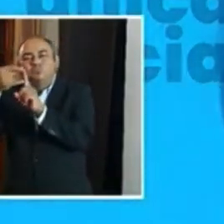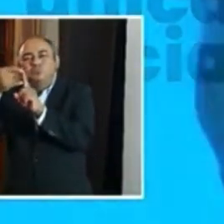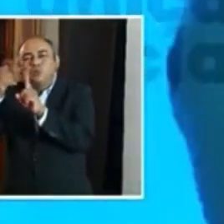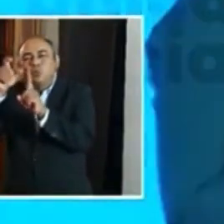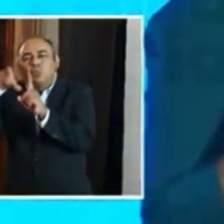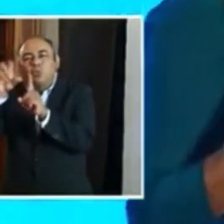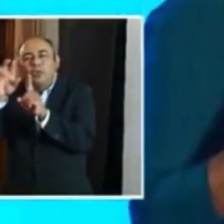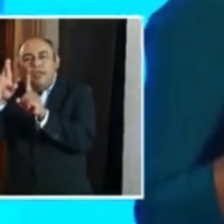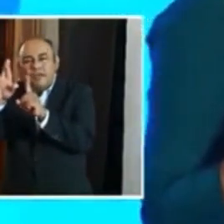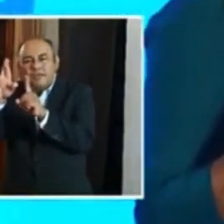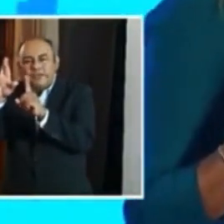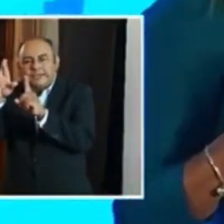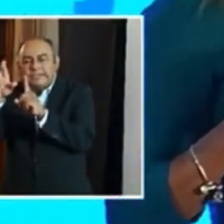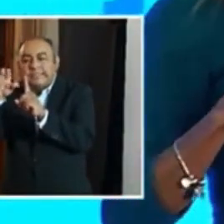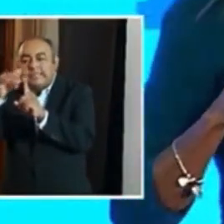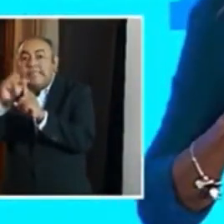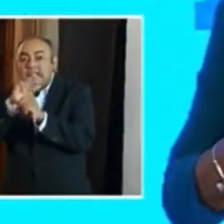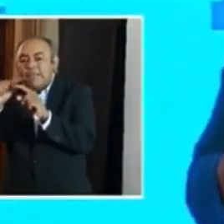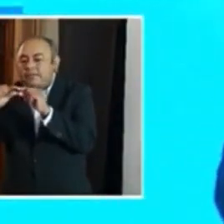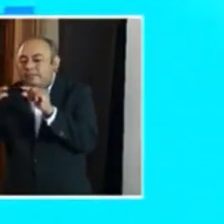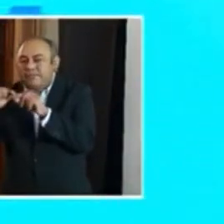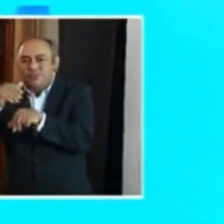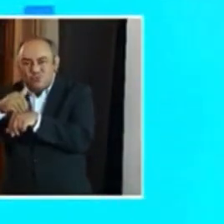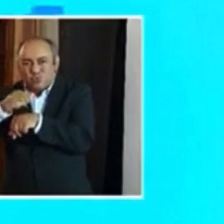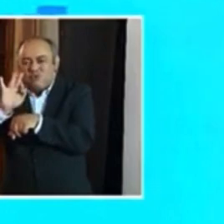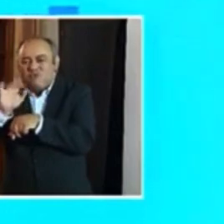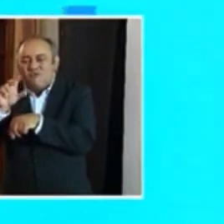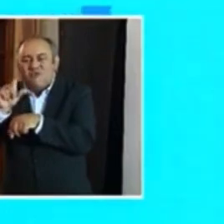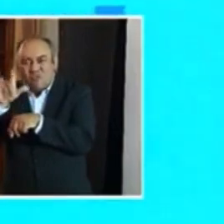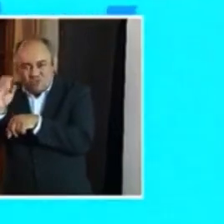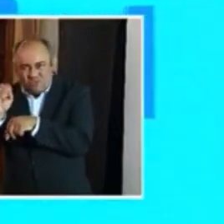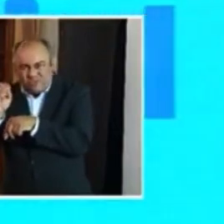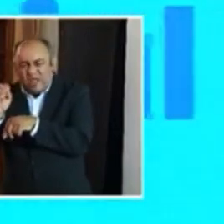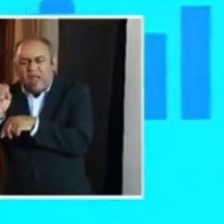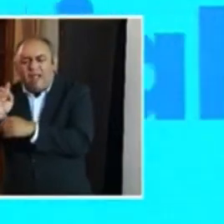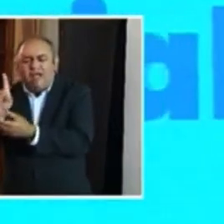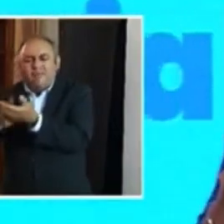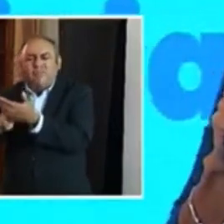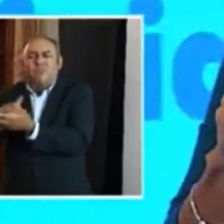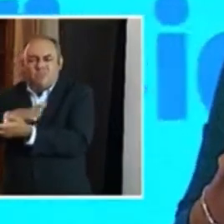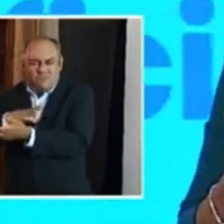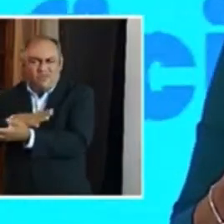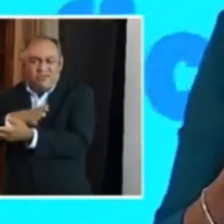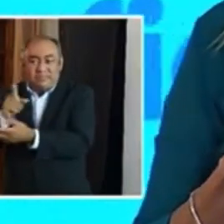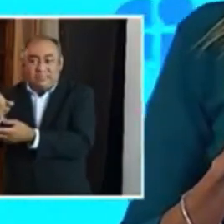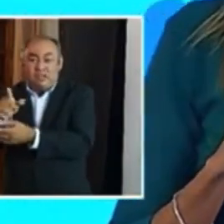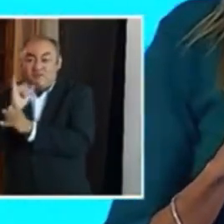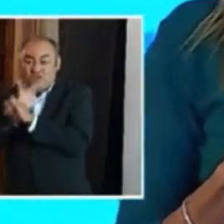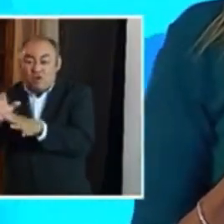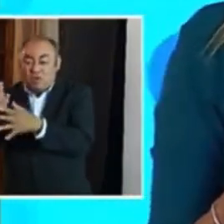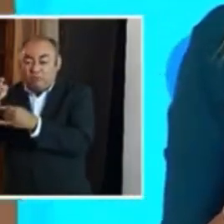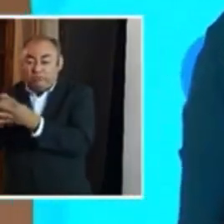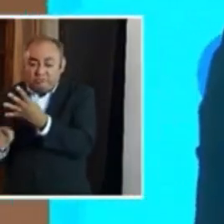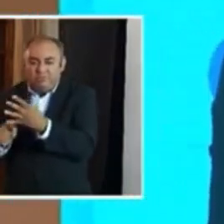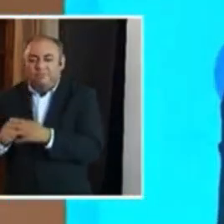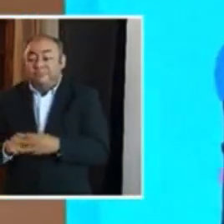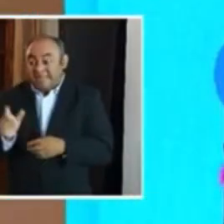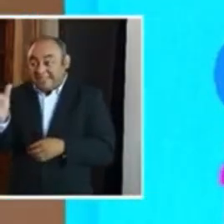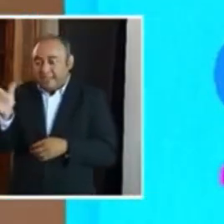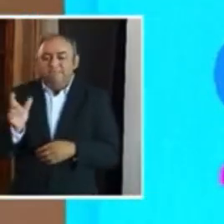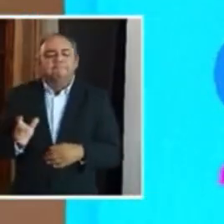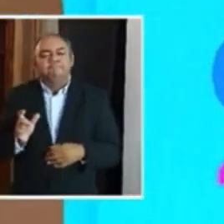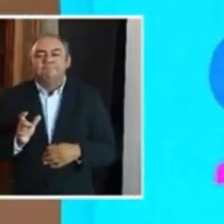parte y a un folio con ese folio y Con este código todos los ciudadanos van a poder llegar al hospital